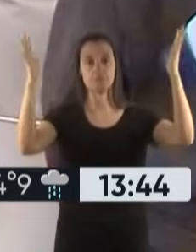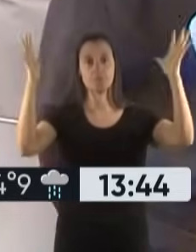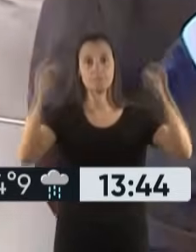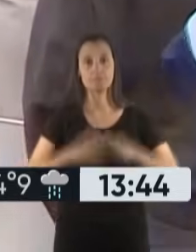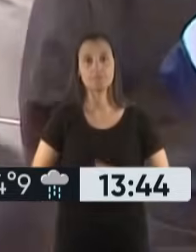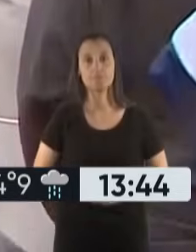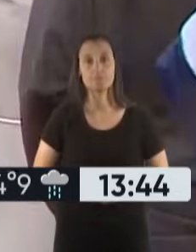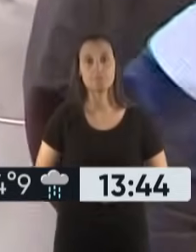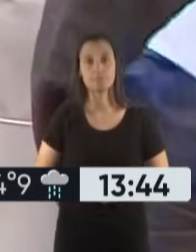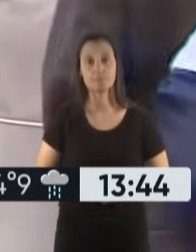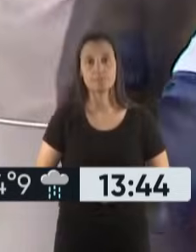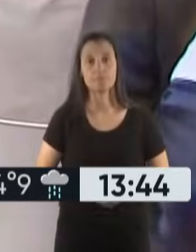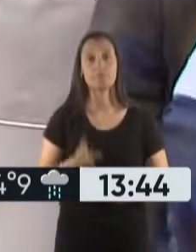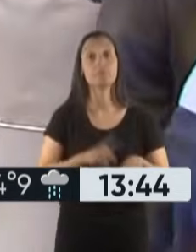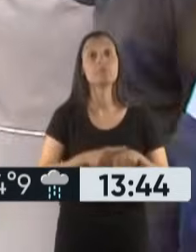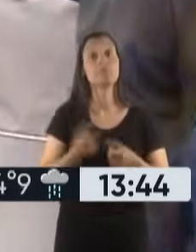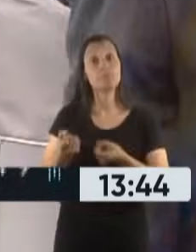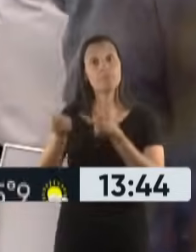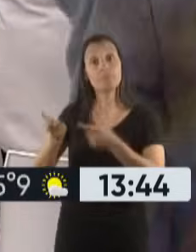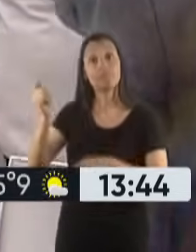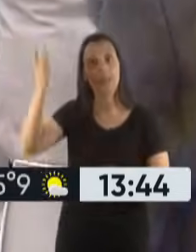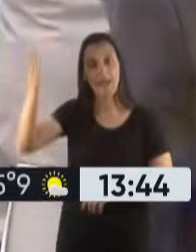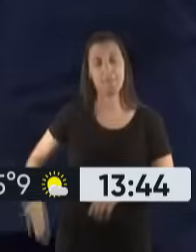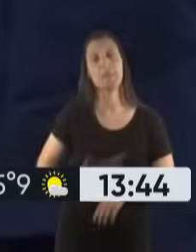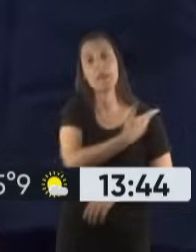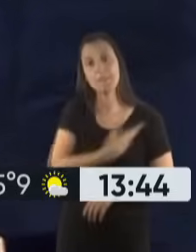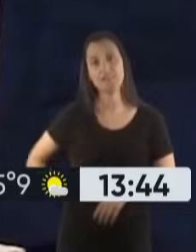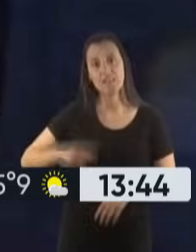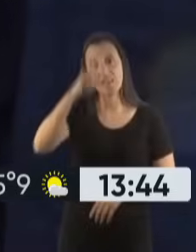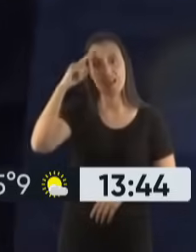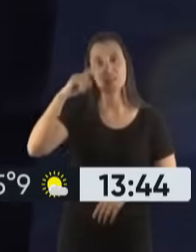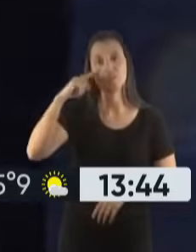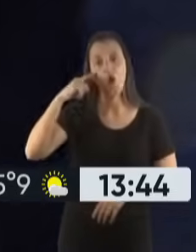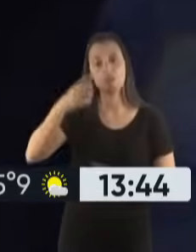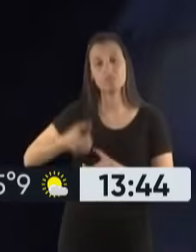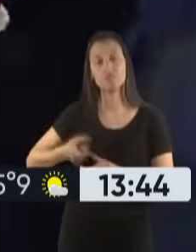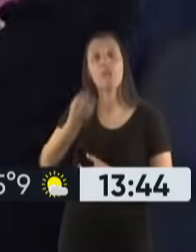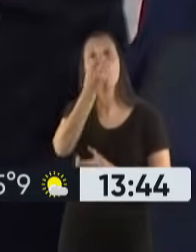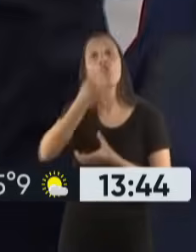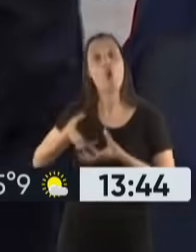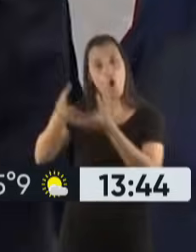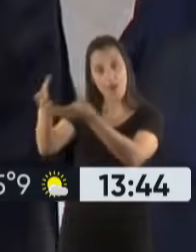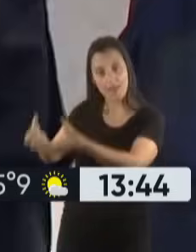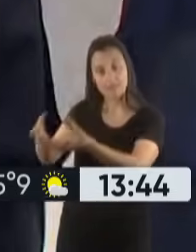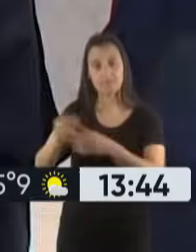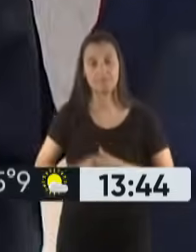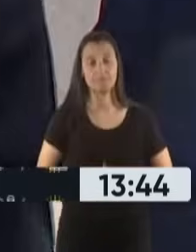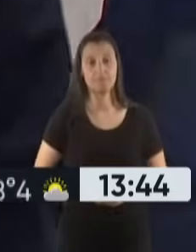La acompaña en el acto de entrega el señor presidente de la Nación, el doctor Alberto Fernández.